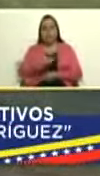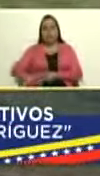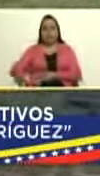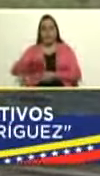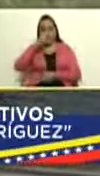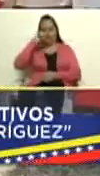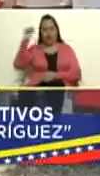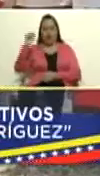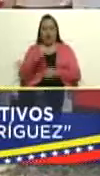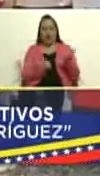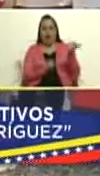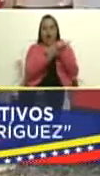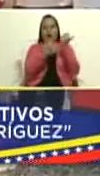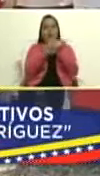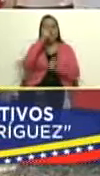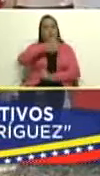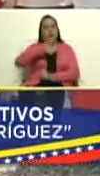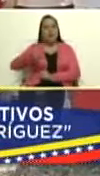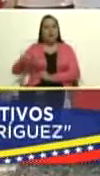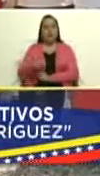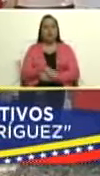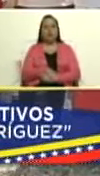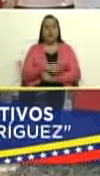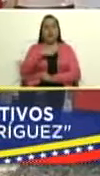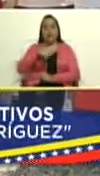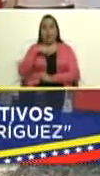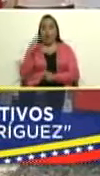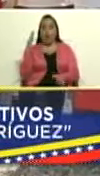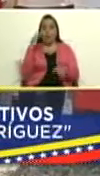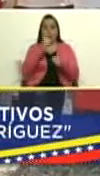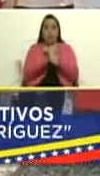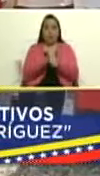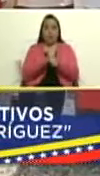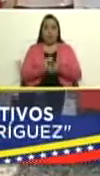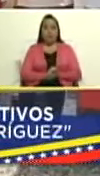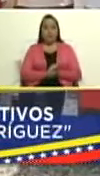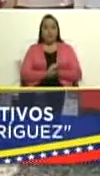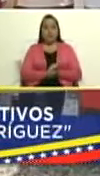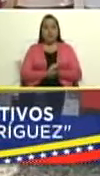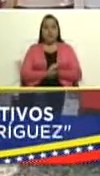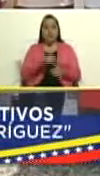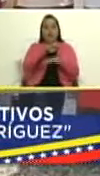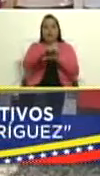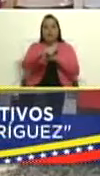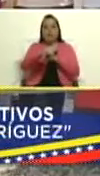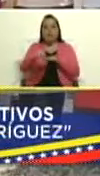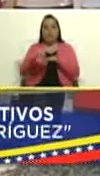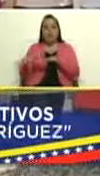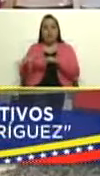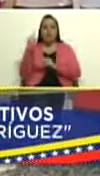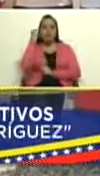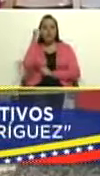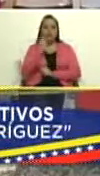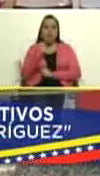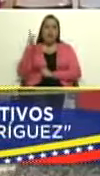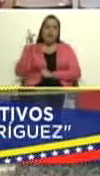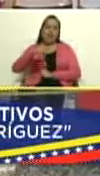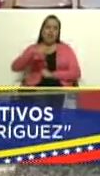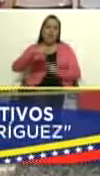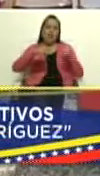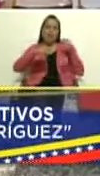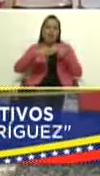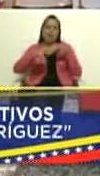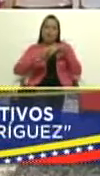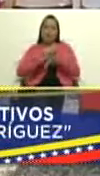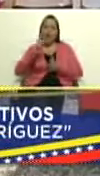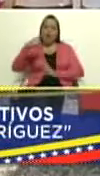en el poder popular. Estamos afianzando desde el municipio Sucre la PT Producción y tomando en